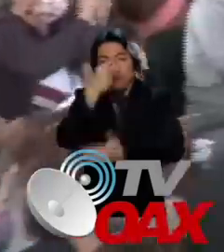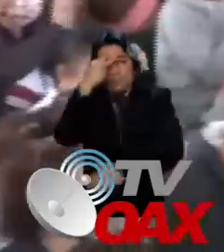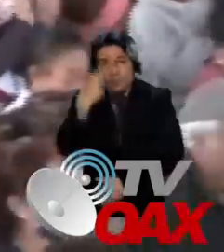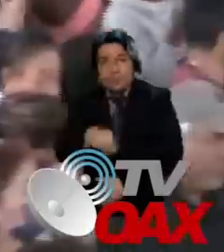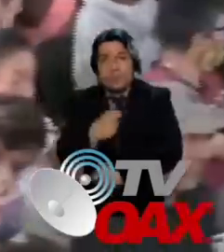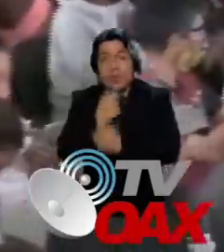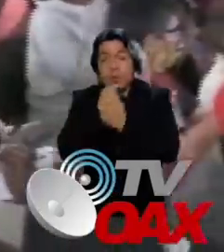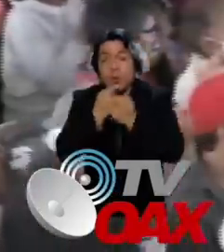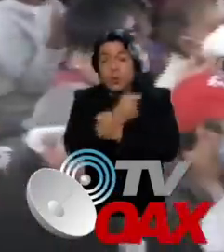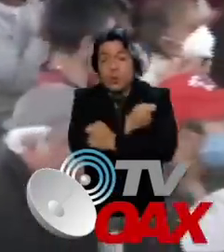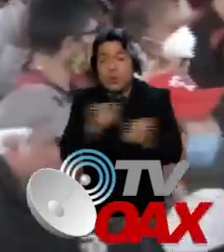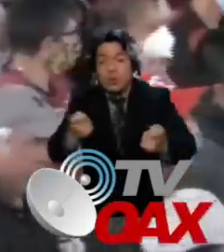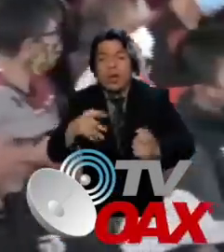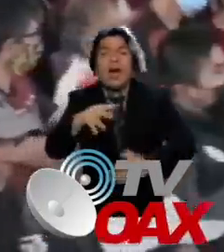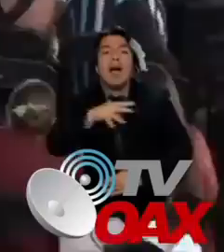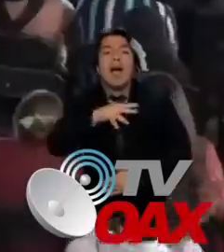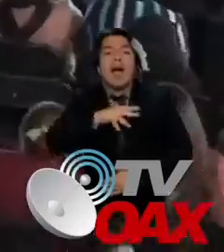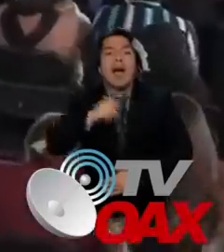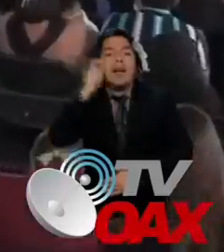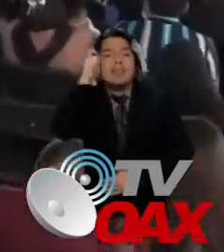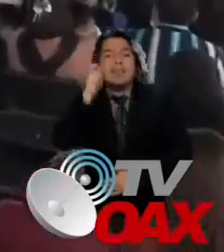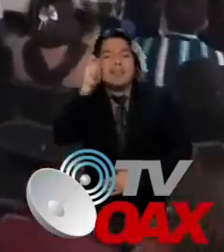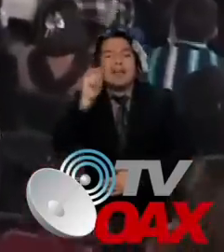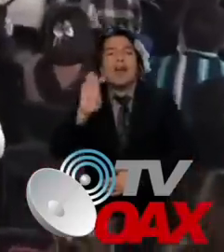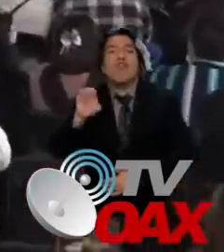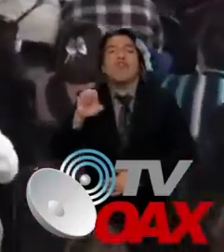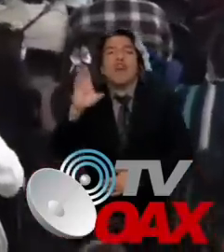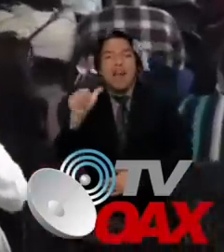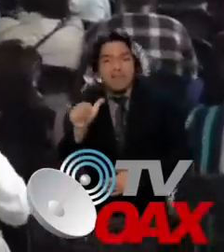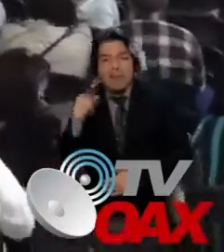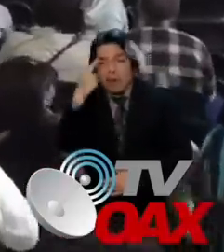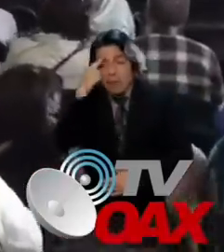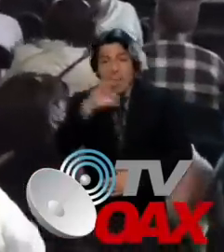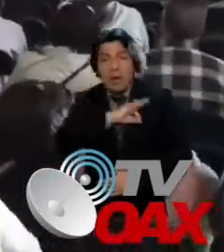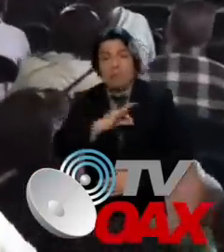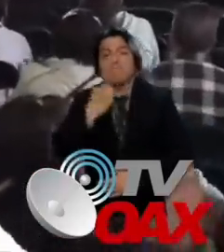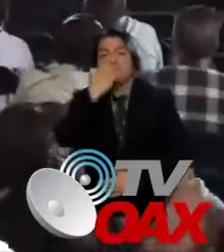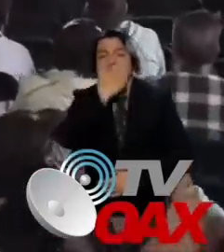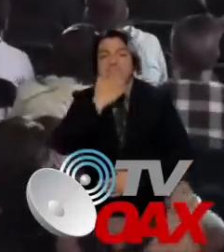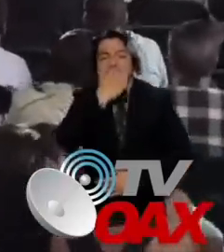niña tiene un apoyo para poder ir a la escuela pública.